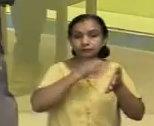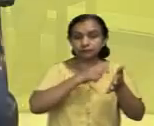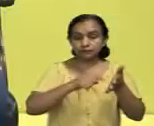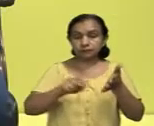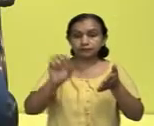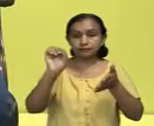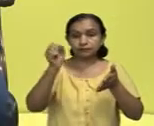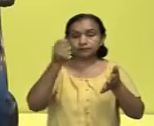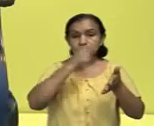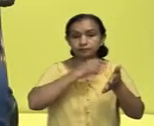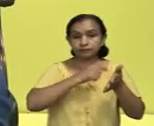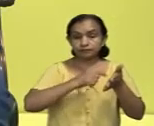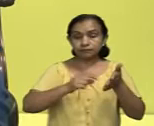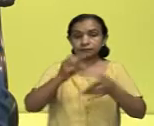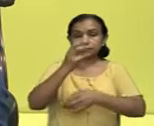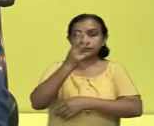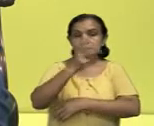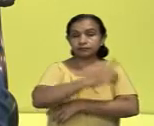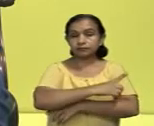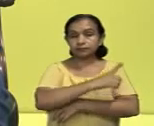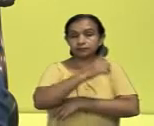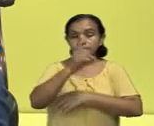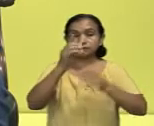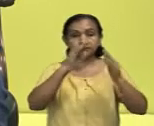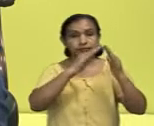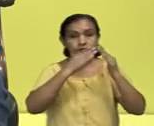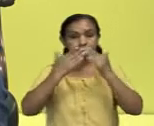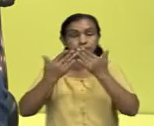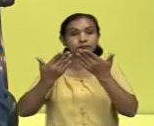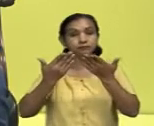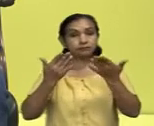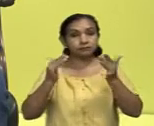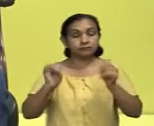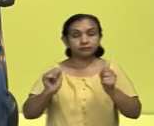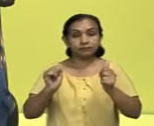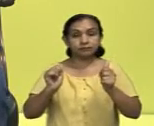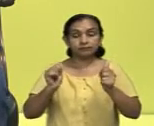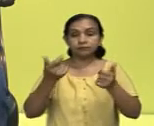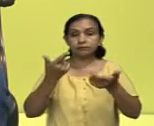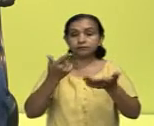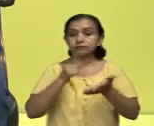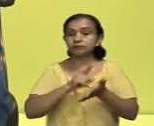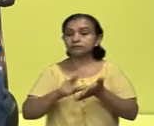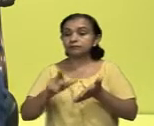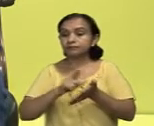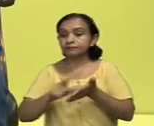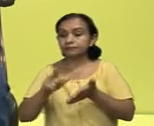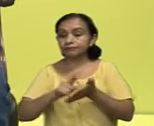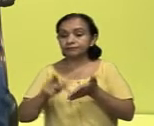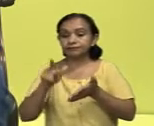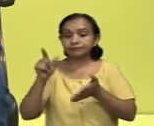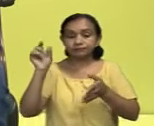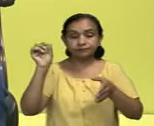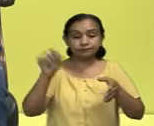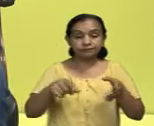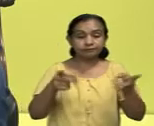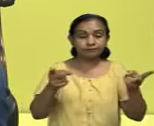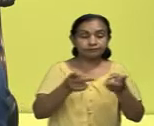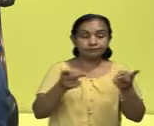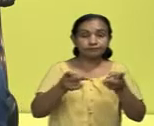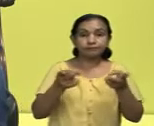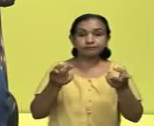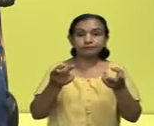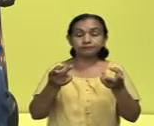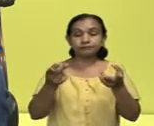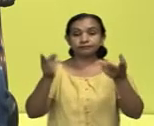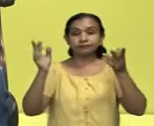3 días, dependiendo cómo esté la situación en los barrios. Hemos acortado los ciclos de eliminación de criaderos, de zancudos. Los muchachos de